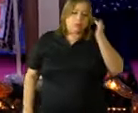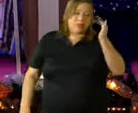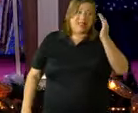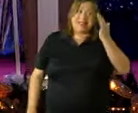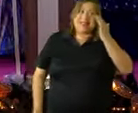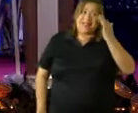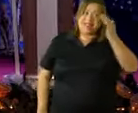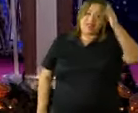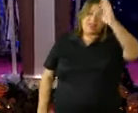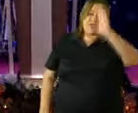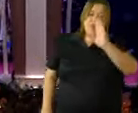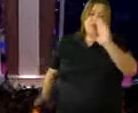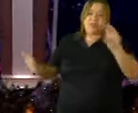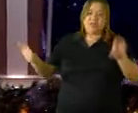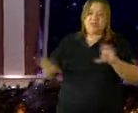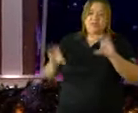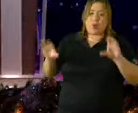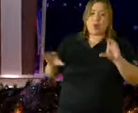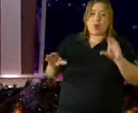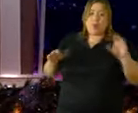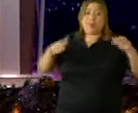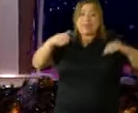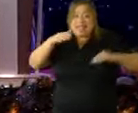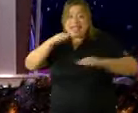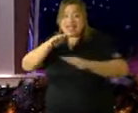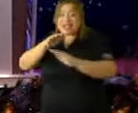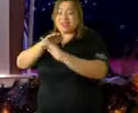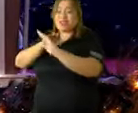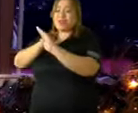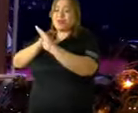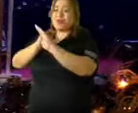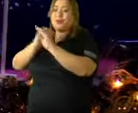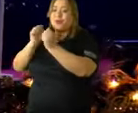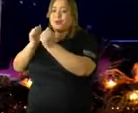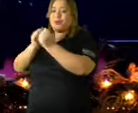Dios? Se metió en la cueva con él.